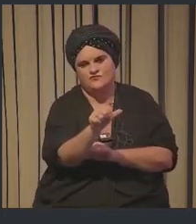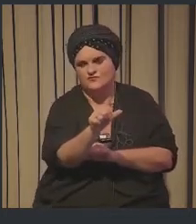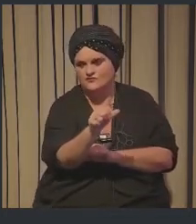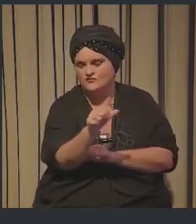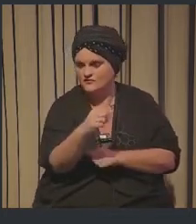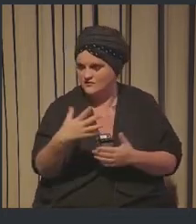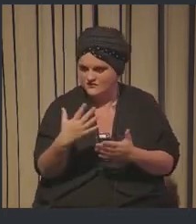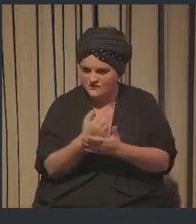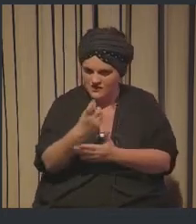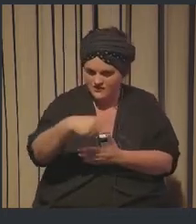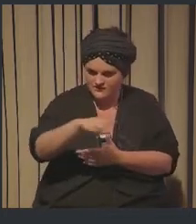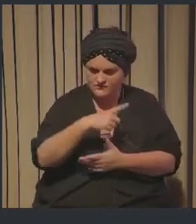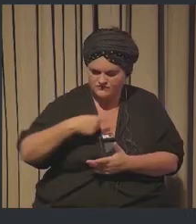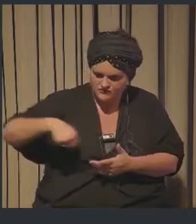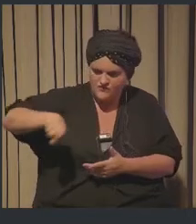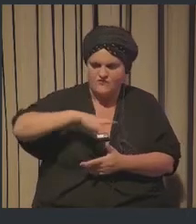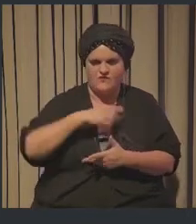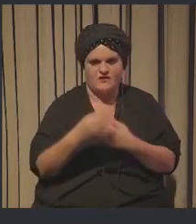lo hacemos.